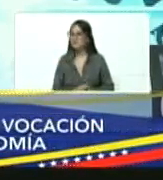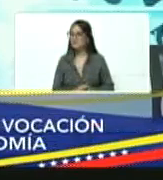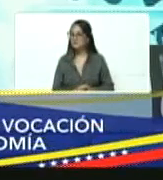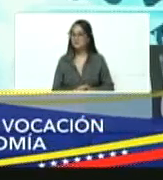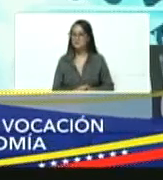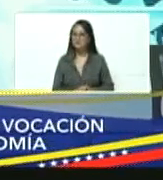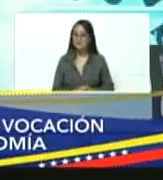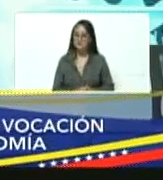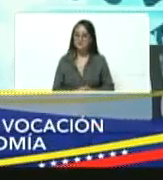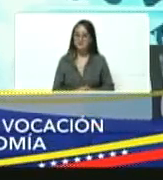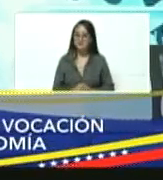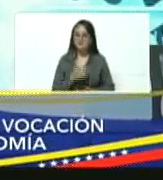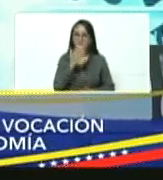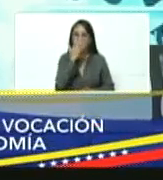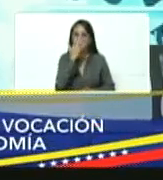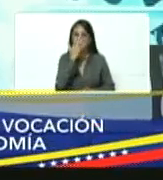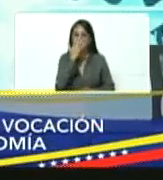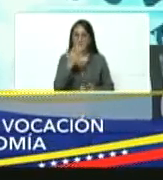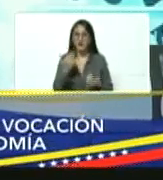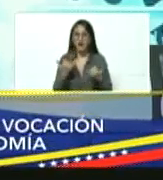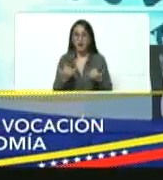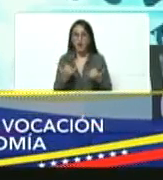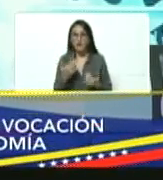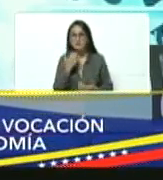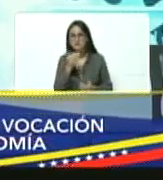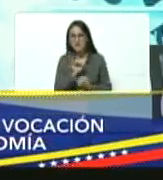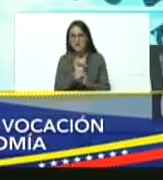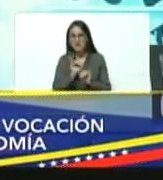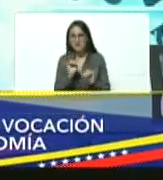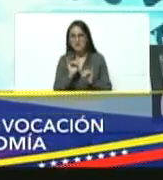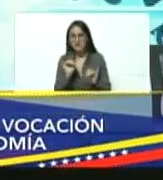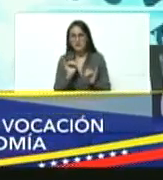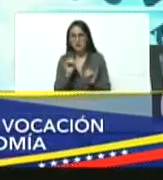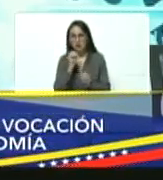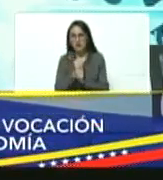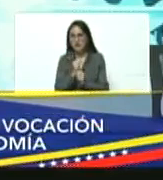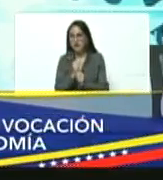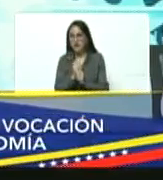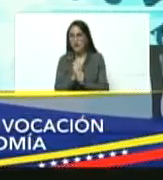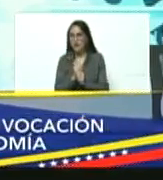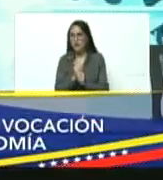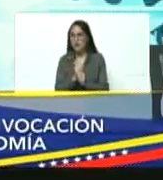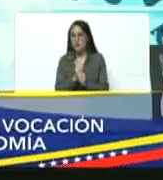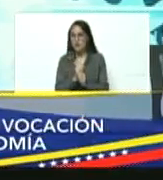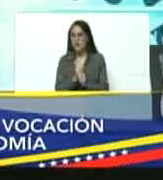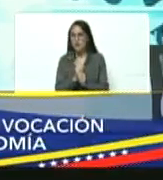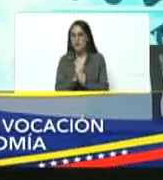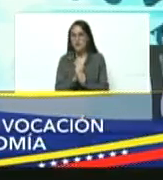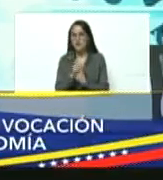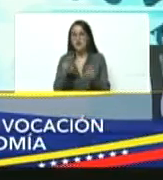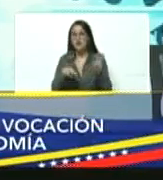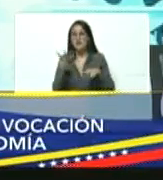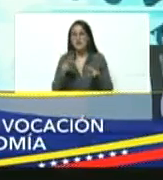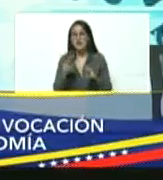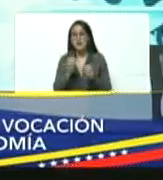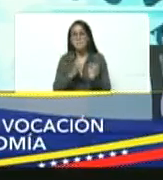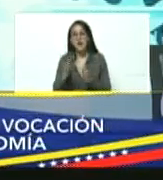mejor denominada. Y ahora para ya ir terminando esta jornada bonita de trabajo de la Expoferia Plan